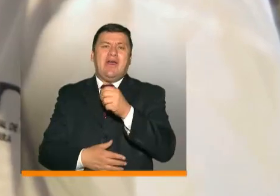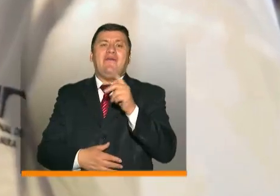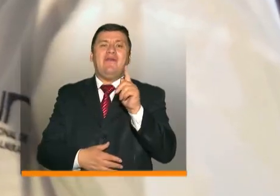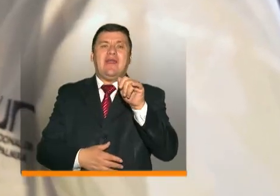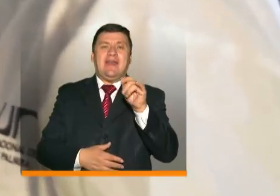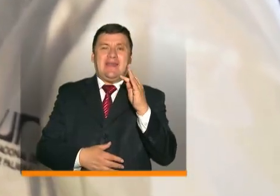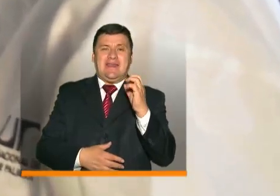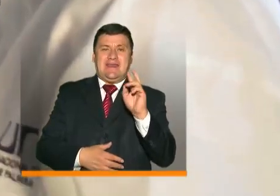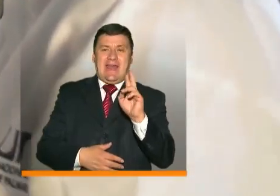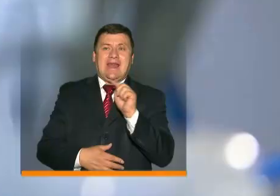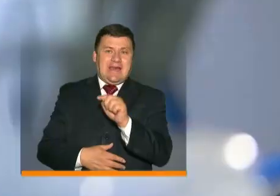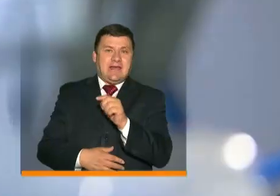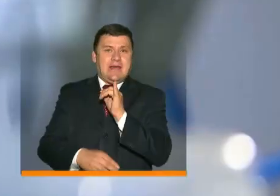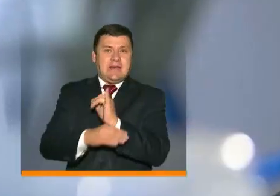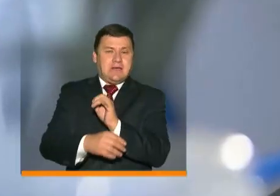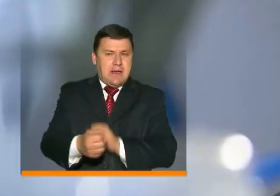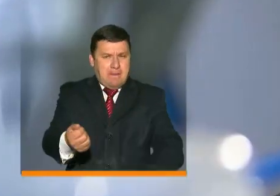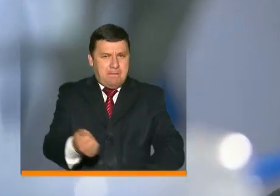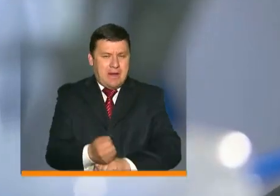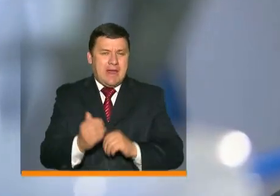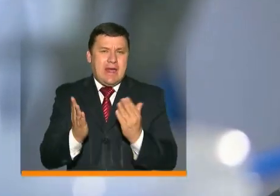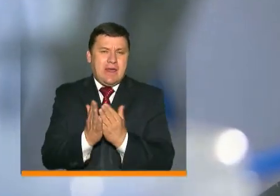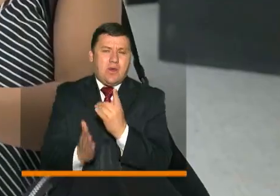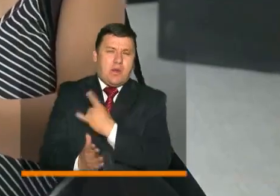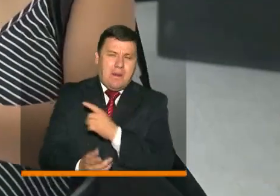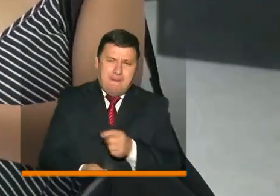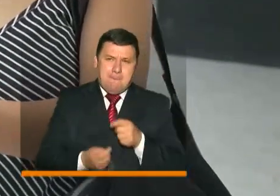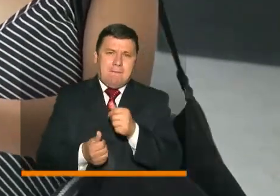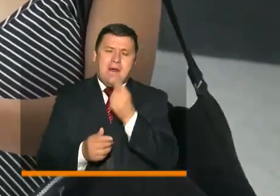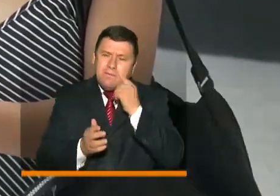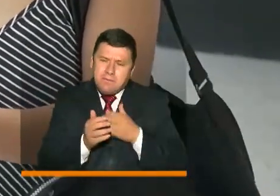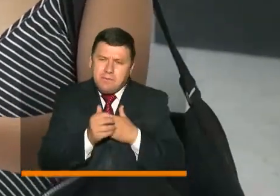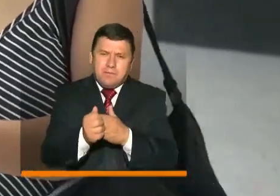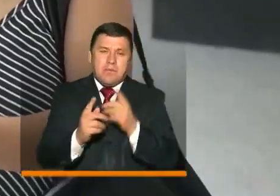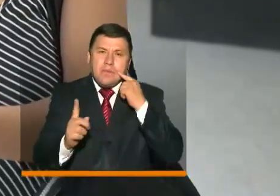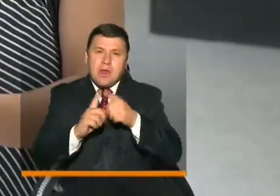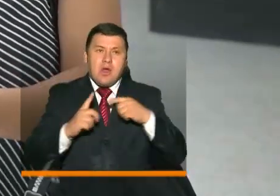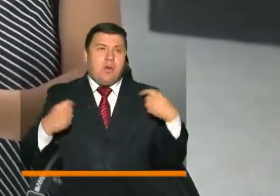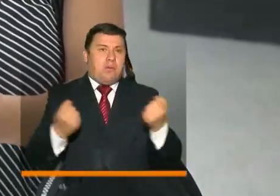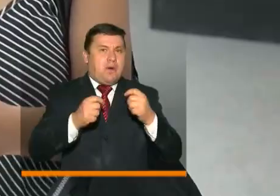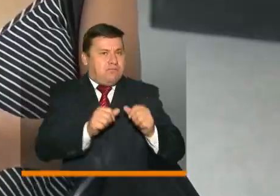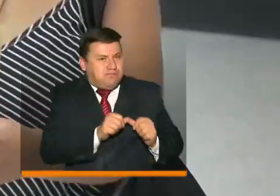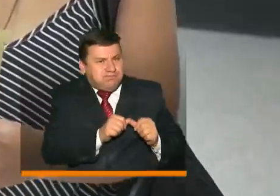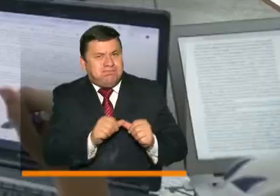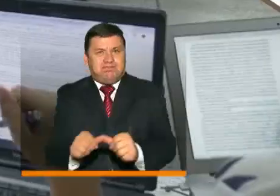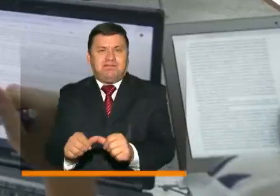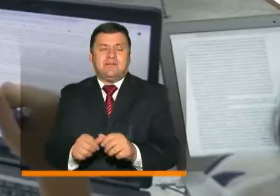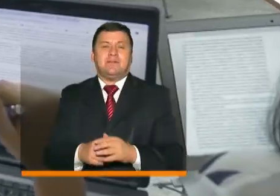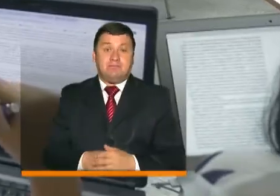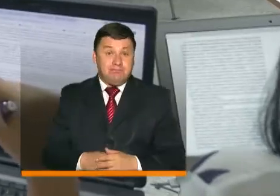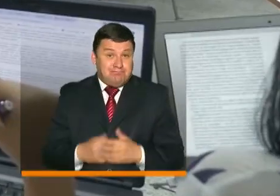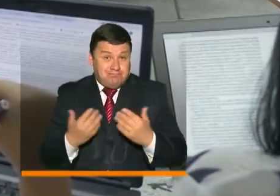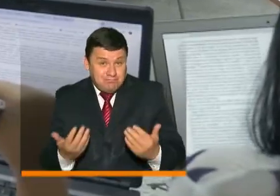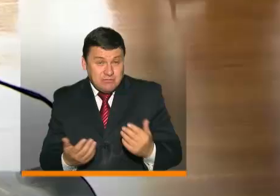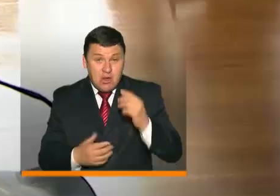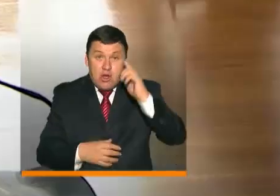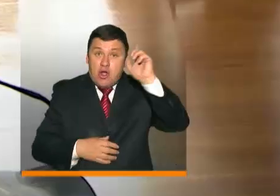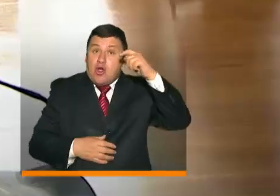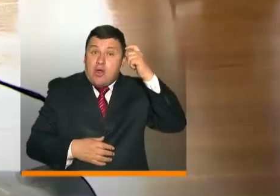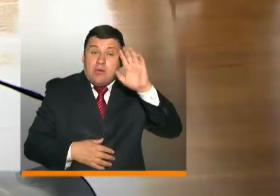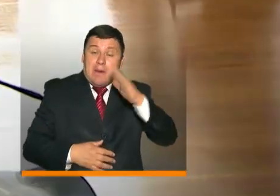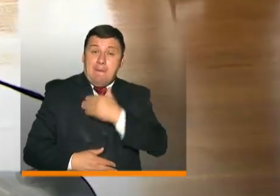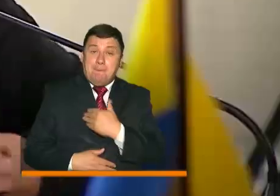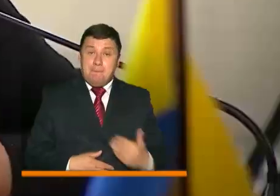de apoyo a los estudiantes de las instituciones de educación superior, orientados a promover su permanencia. De esta manera, el gobierno